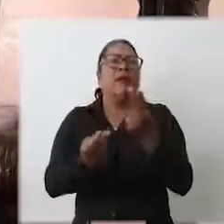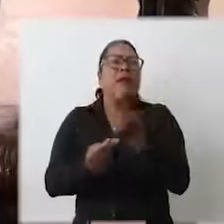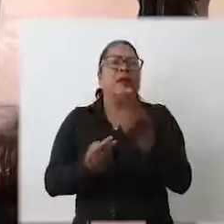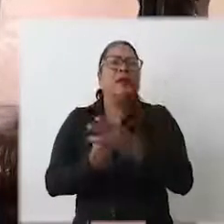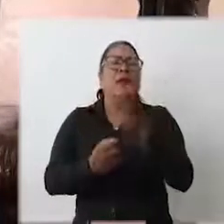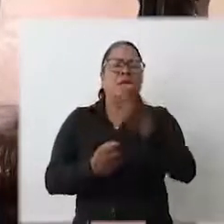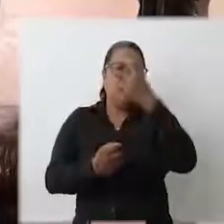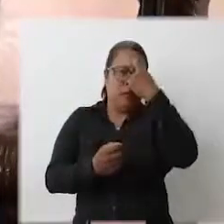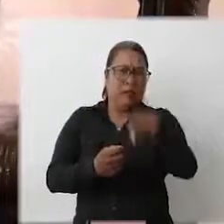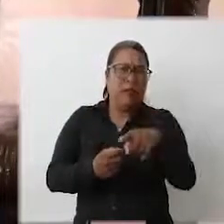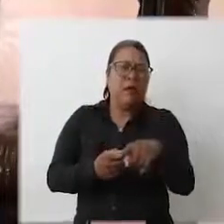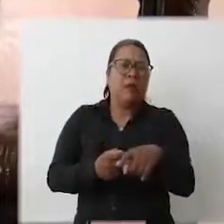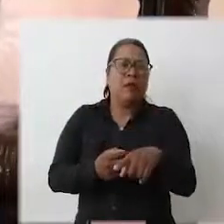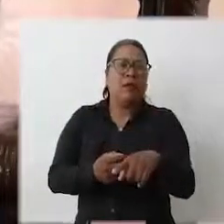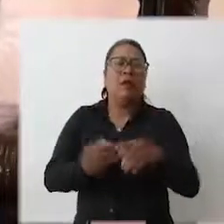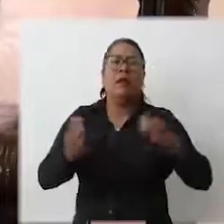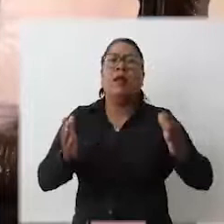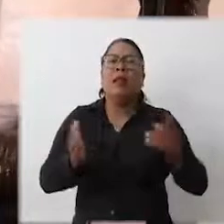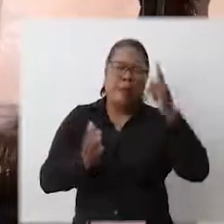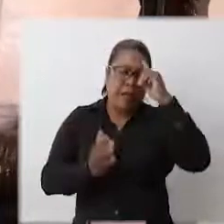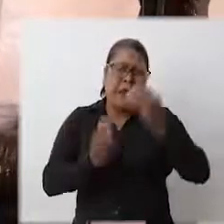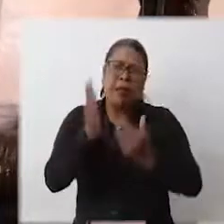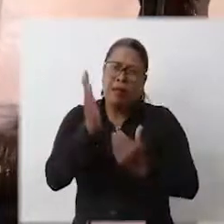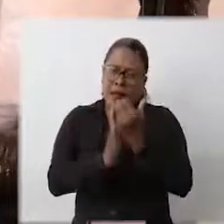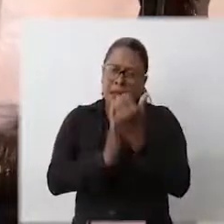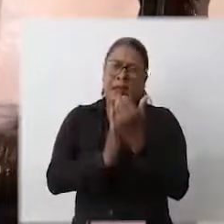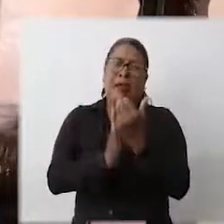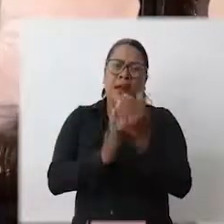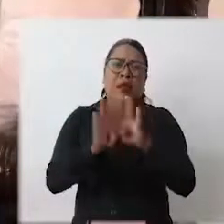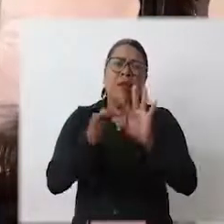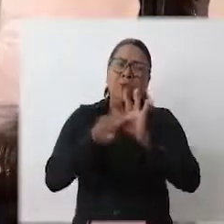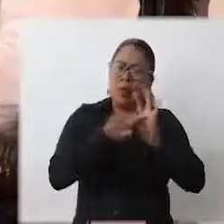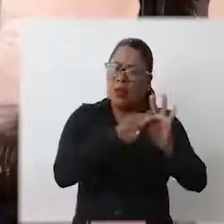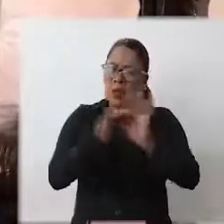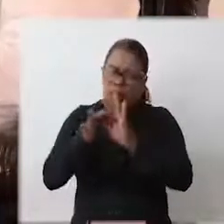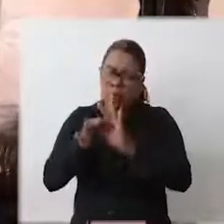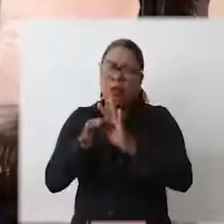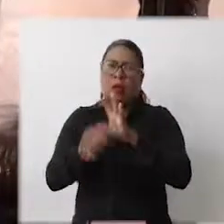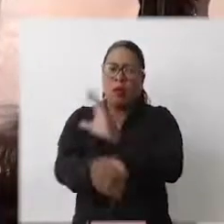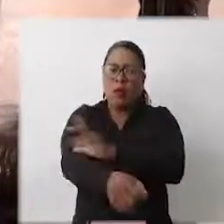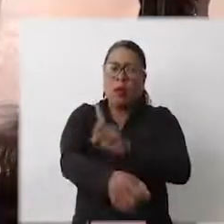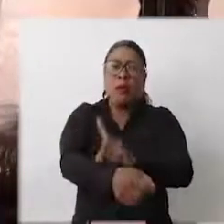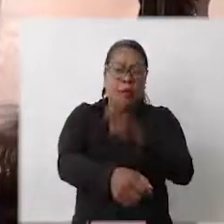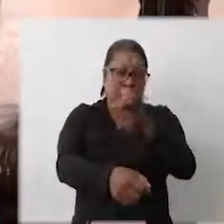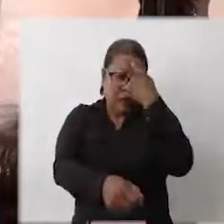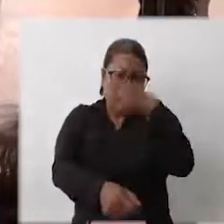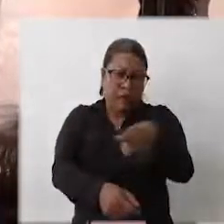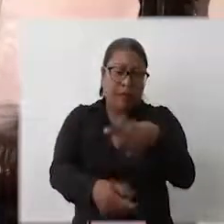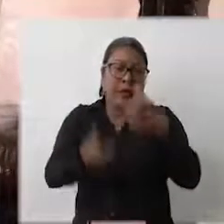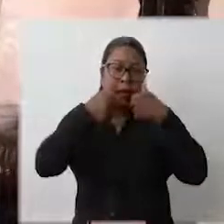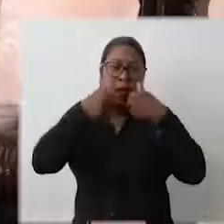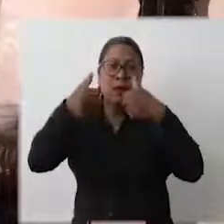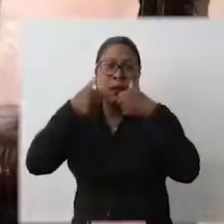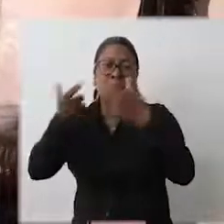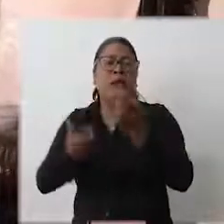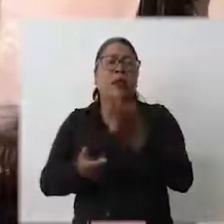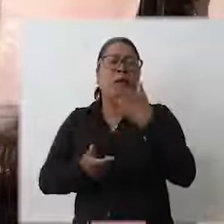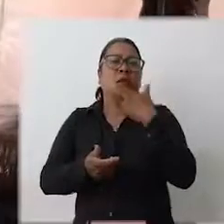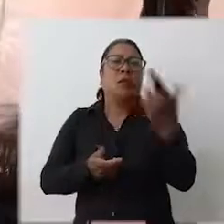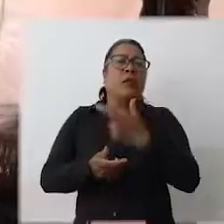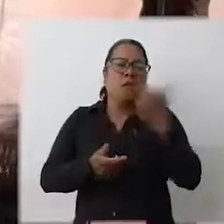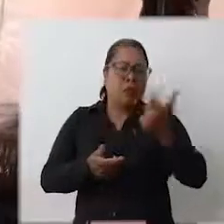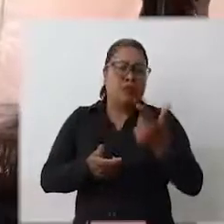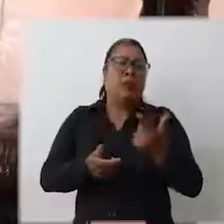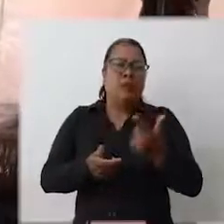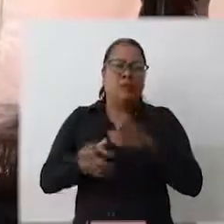San Pablo Etla, Santa María Zompa, San Jacinto Amilpas, San Antonio de Acal, Santa Cruz Jocotlán y Santa